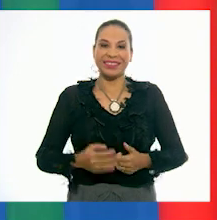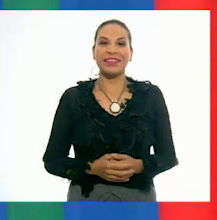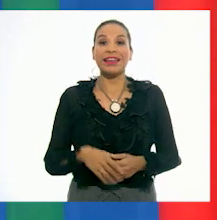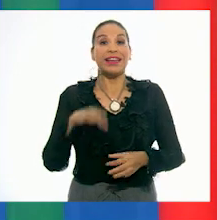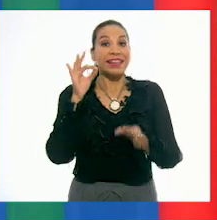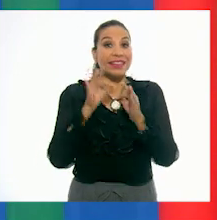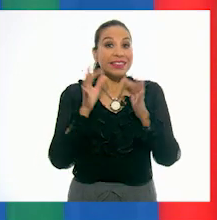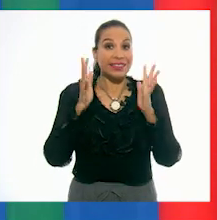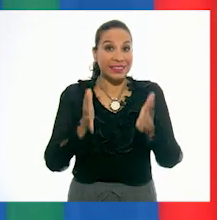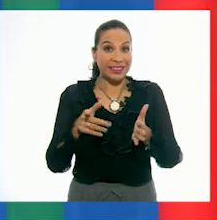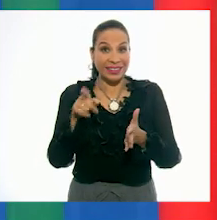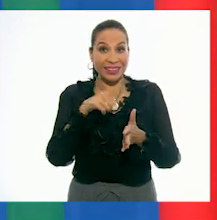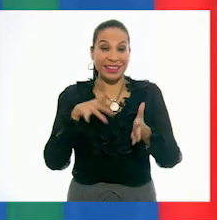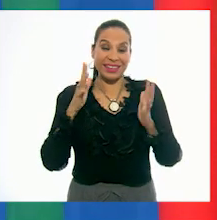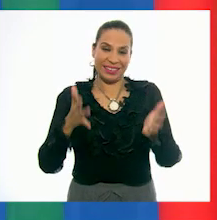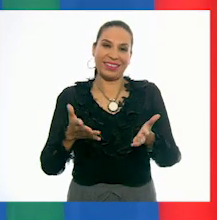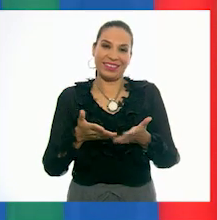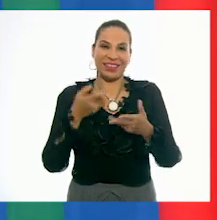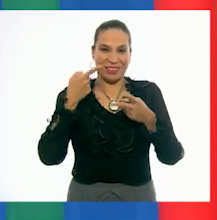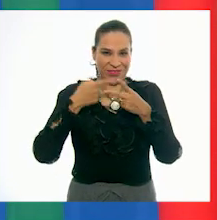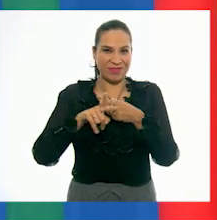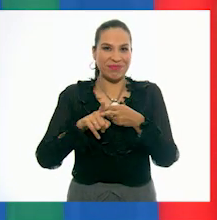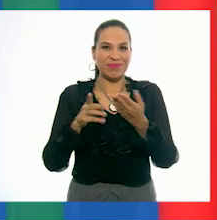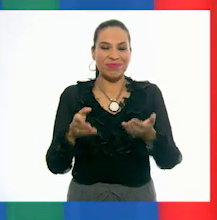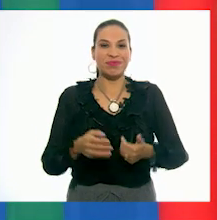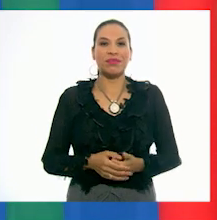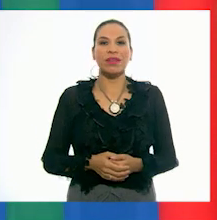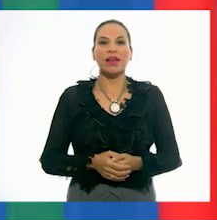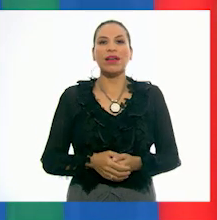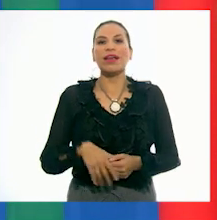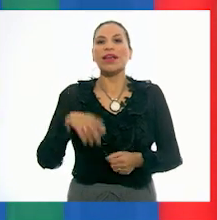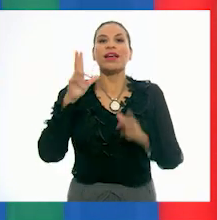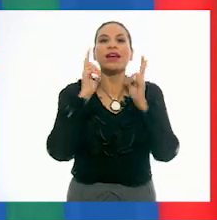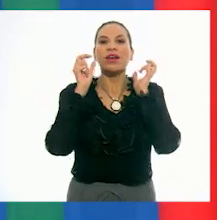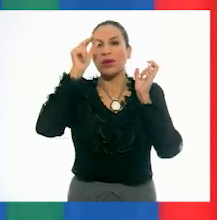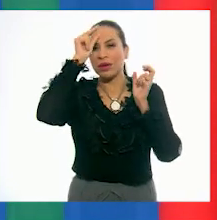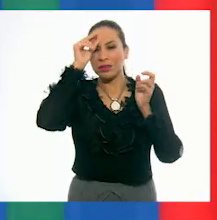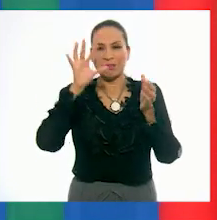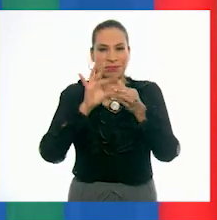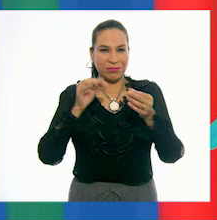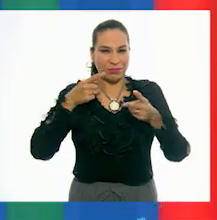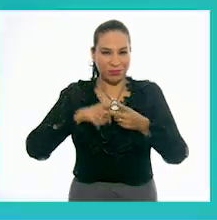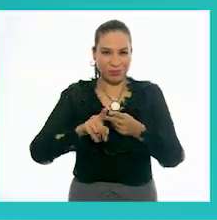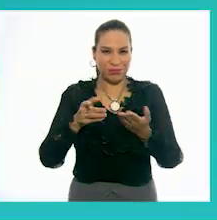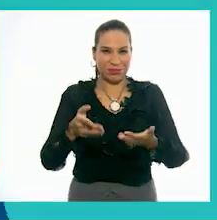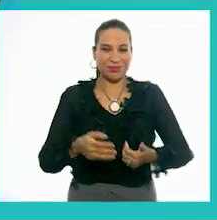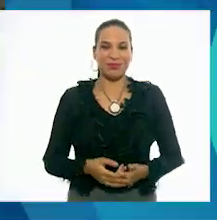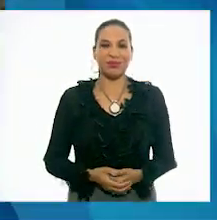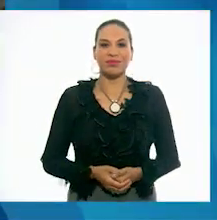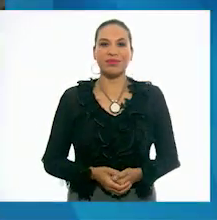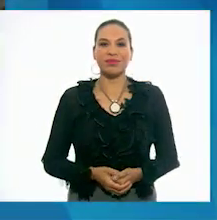están listos? ¿Ya? Porque vamos a comenzar. Vamos con Ajo Listo y empezamos.